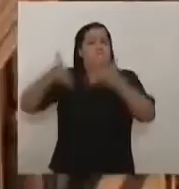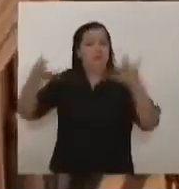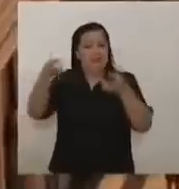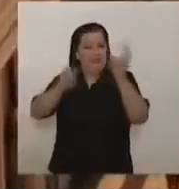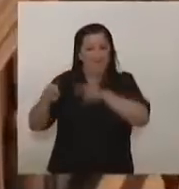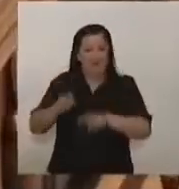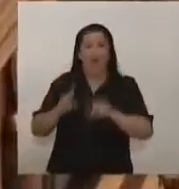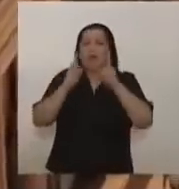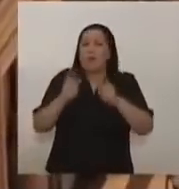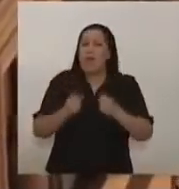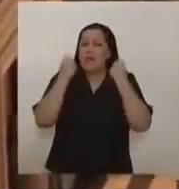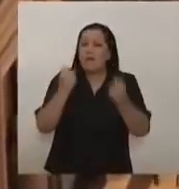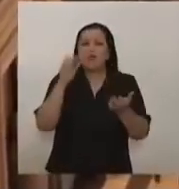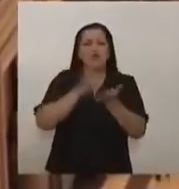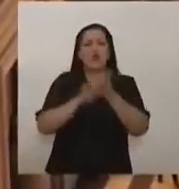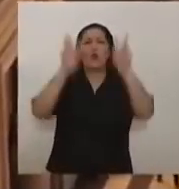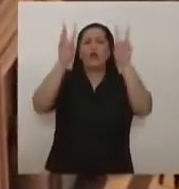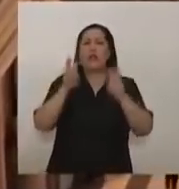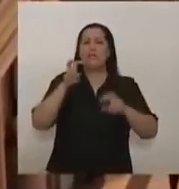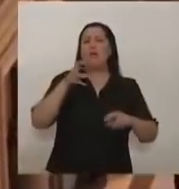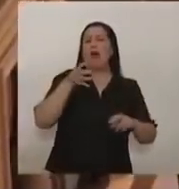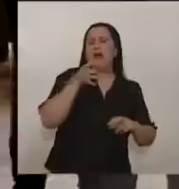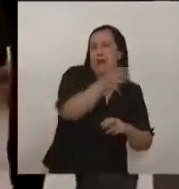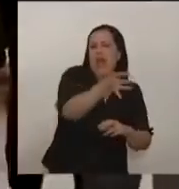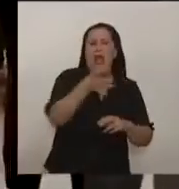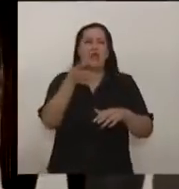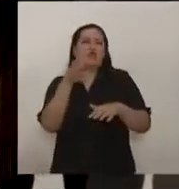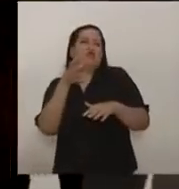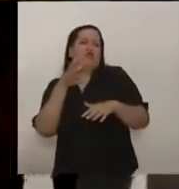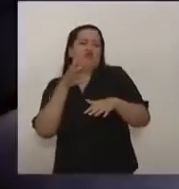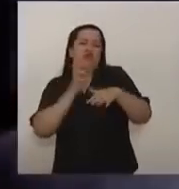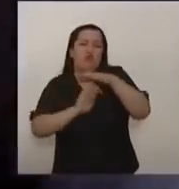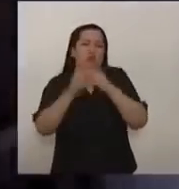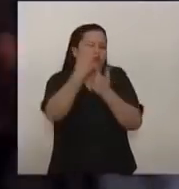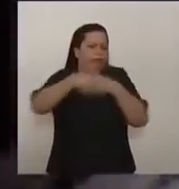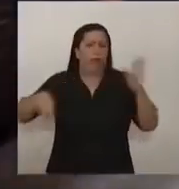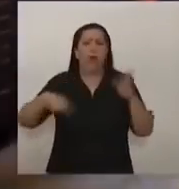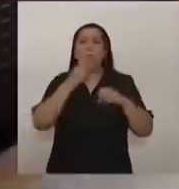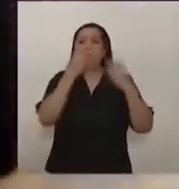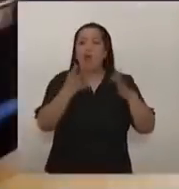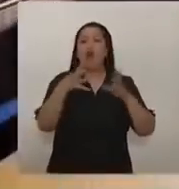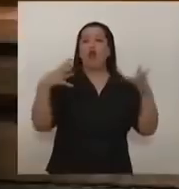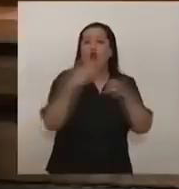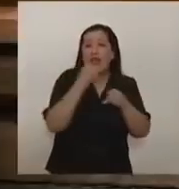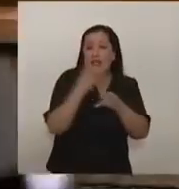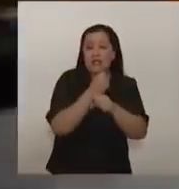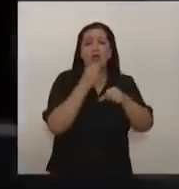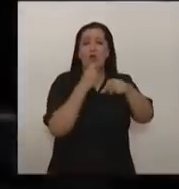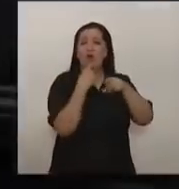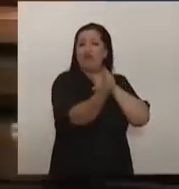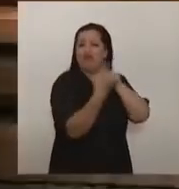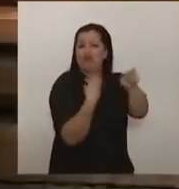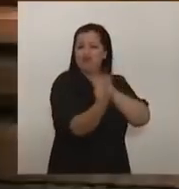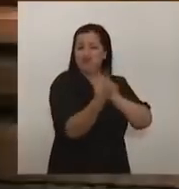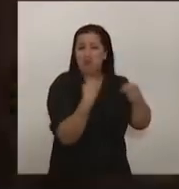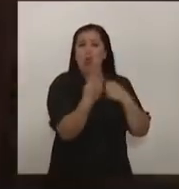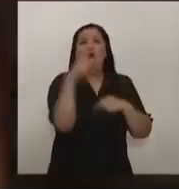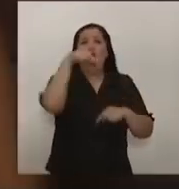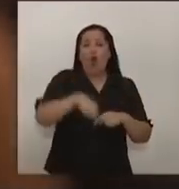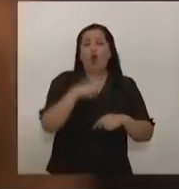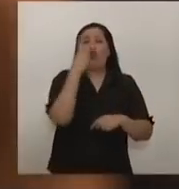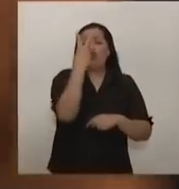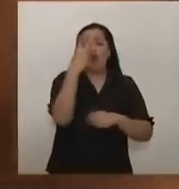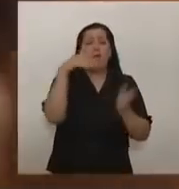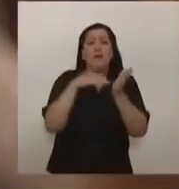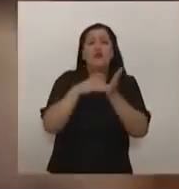gran esfuerzo por mejorar el transporte público. Hicimos 10 corredores nuevos de Metrobús, que hoy usan 2,5 millones